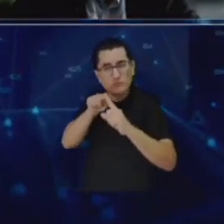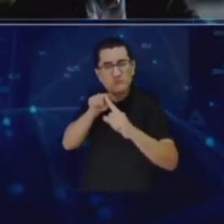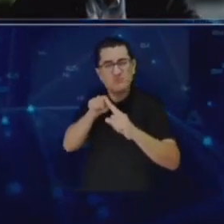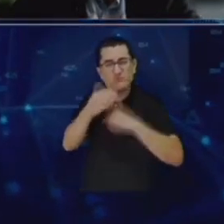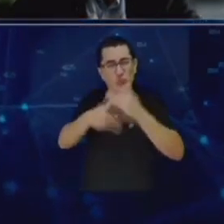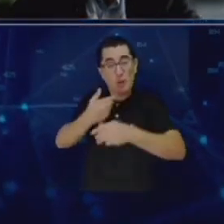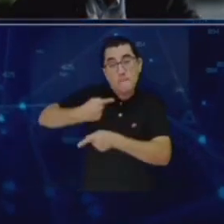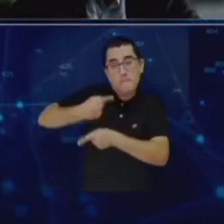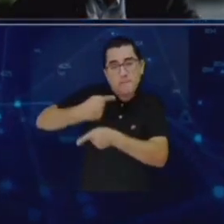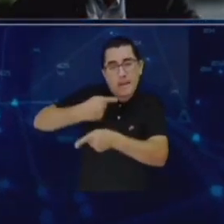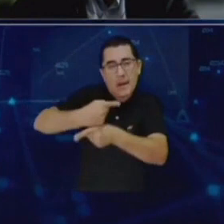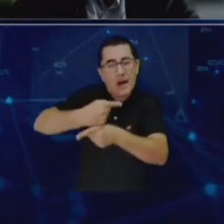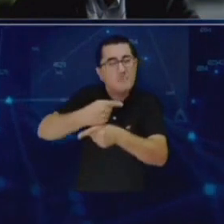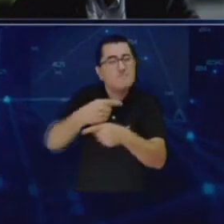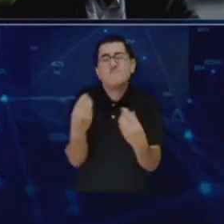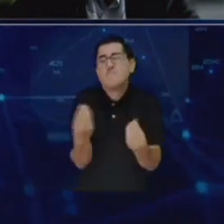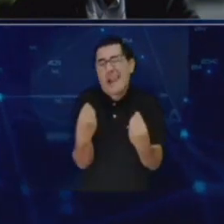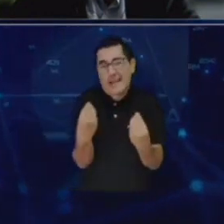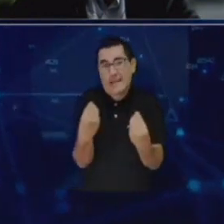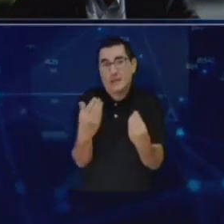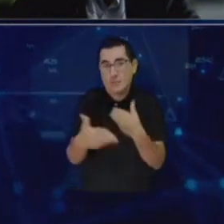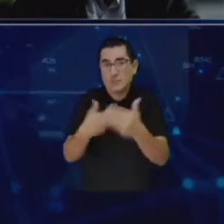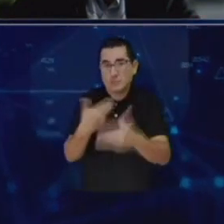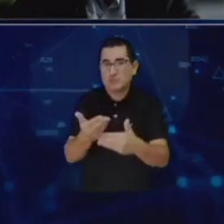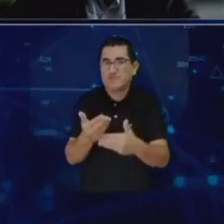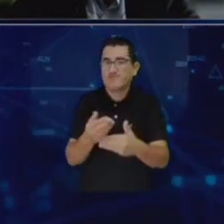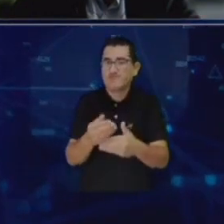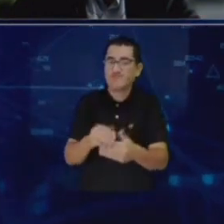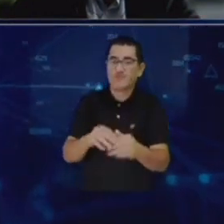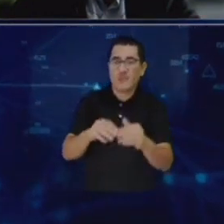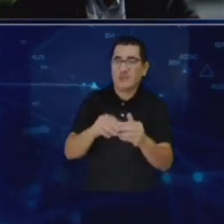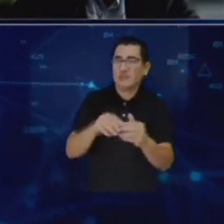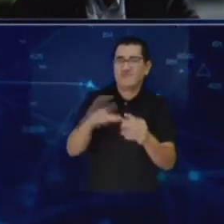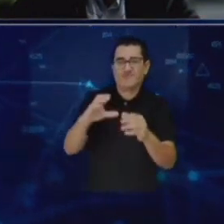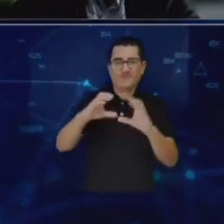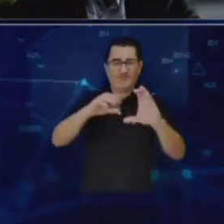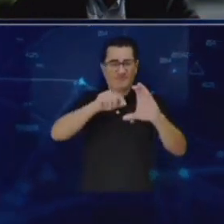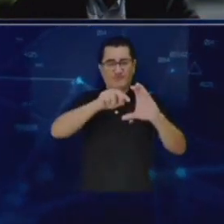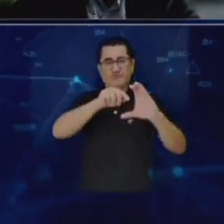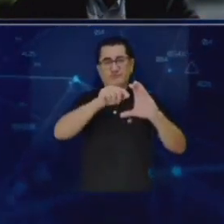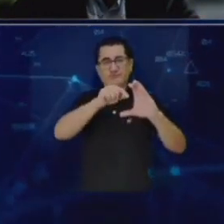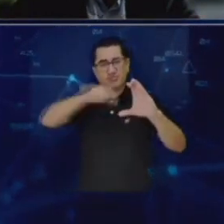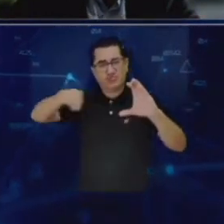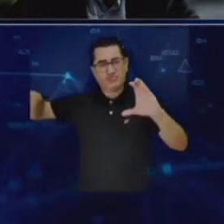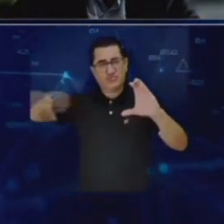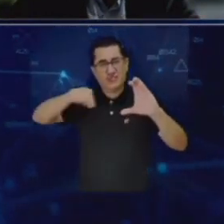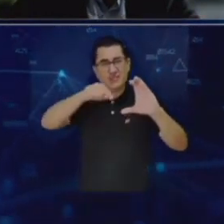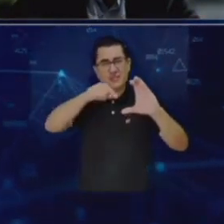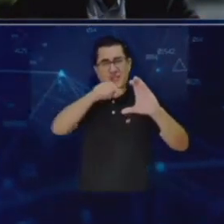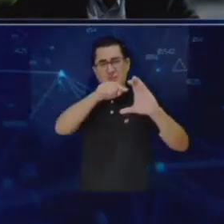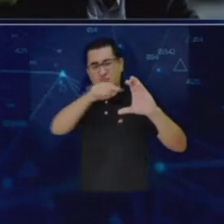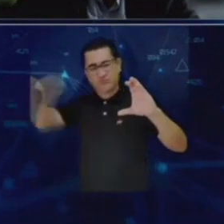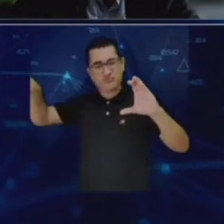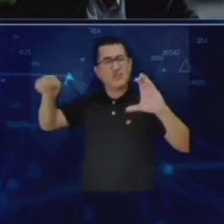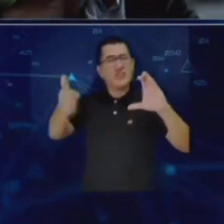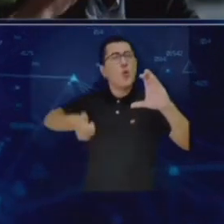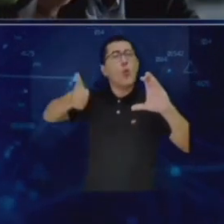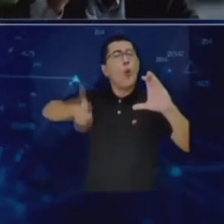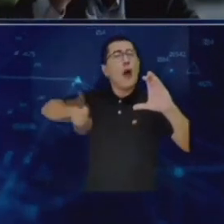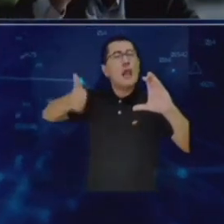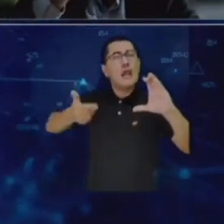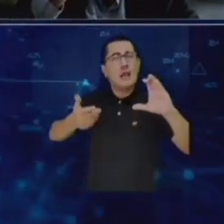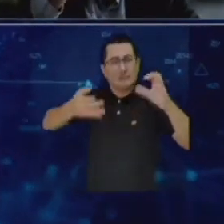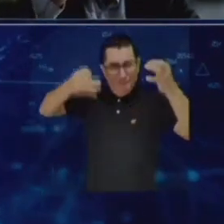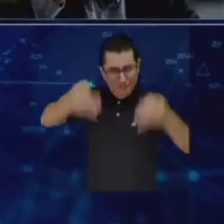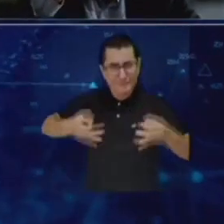la intención de identificar estas bandas de frecuencia para IMT en aquellos países en los que sea posible. La siguiente, por favor.